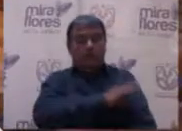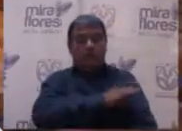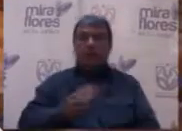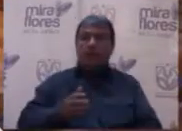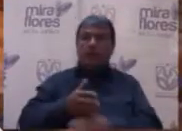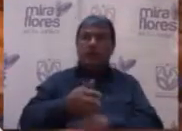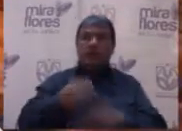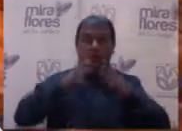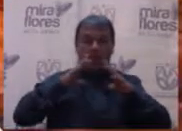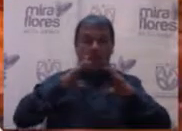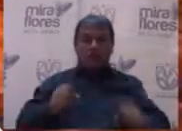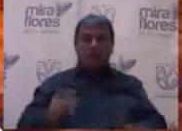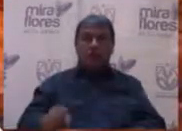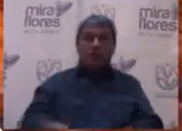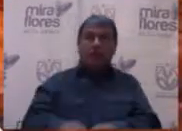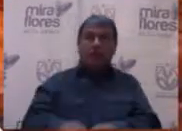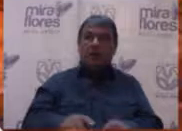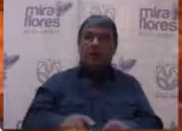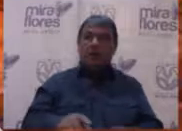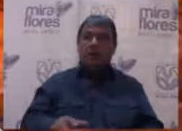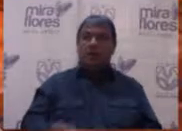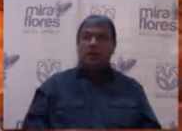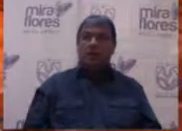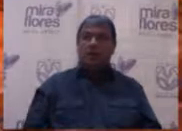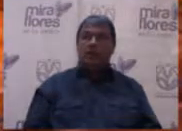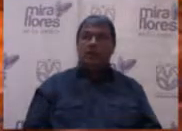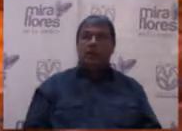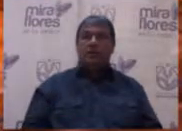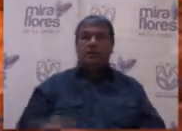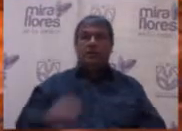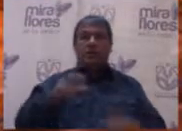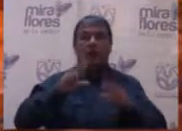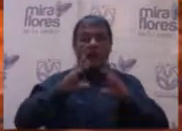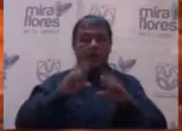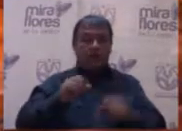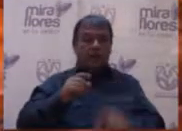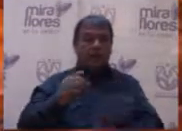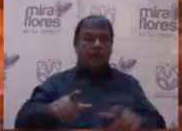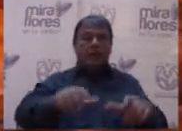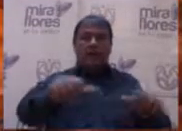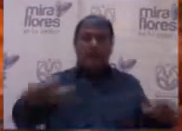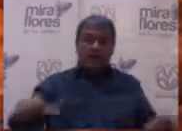intermedio de mi secretaria, la secretaria de la sala de regidores en realidad.